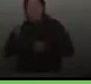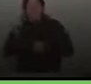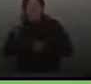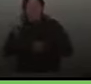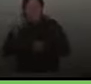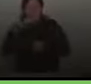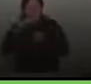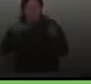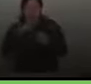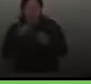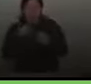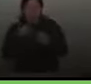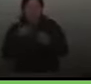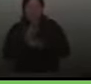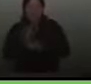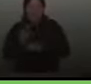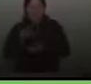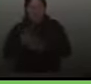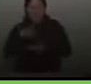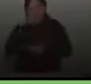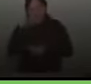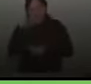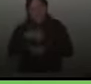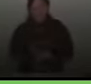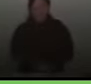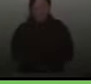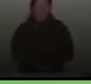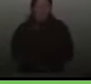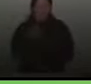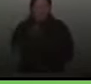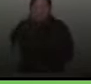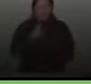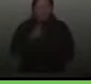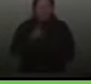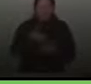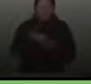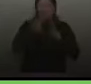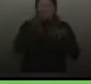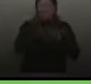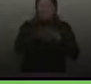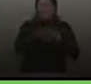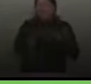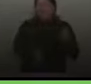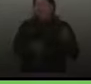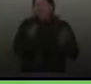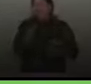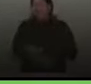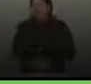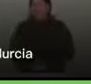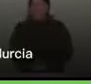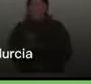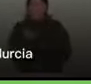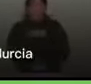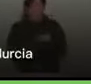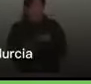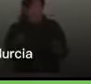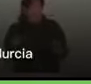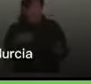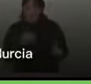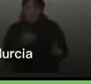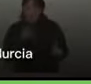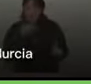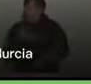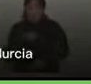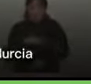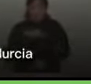en ayudas a la tauromaquia. No sé, José Ángel, mete algo del aborto. Santi, eso tampoco puede